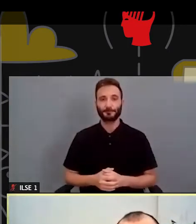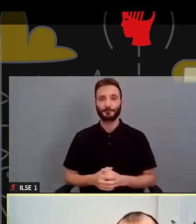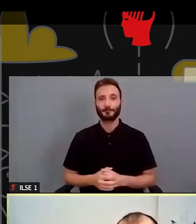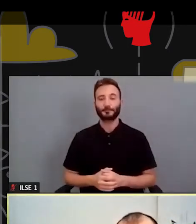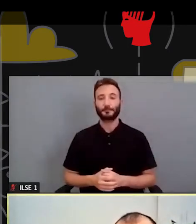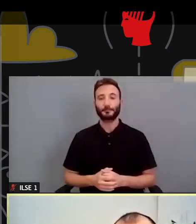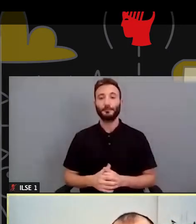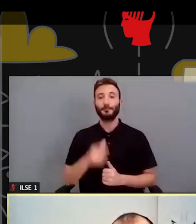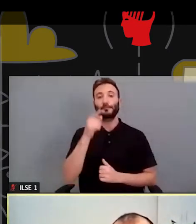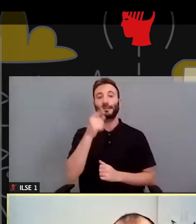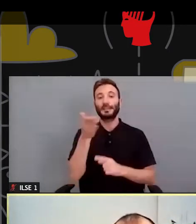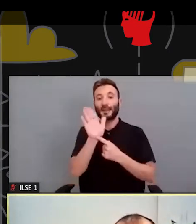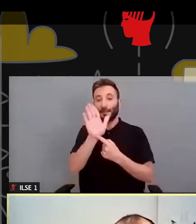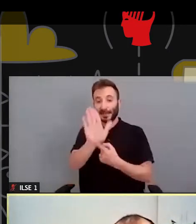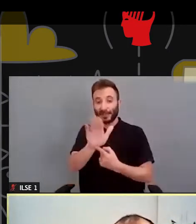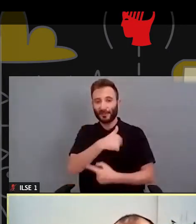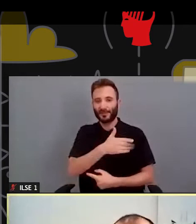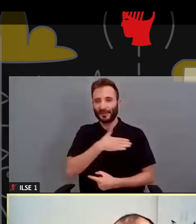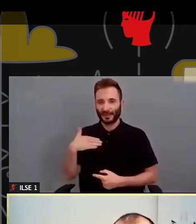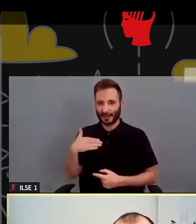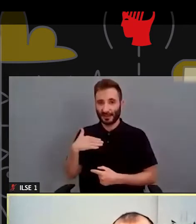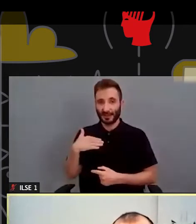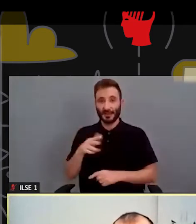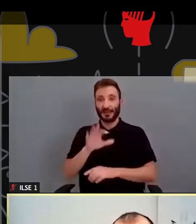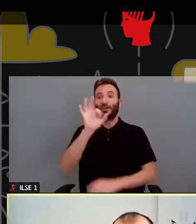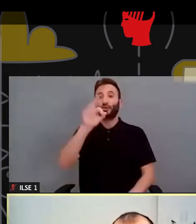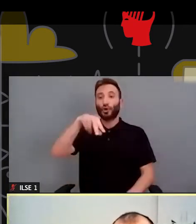Esa es la presentación que quería hacer. Sonia, si...